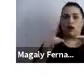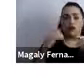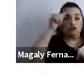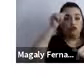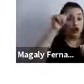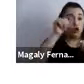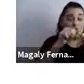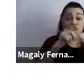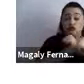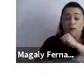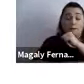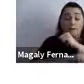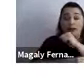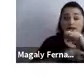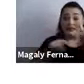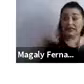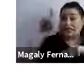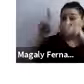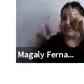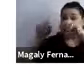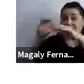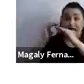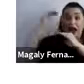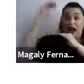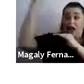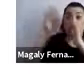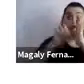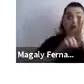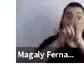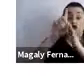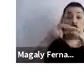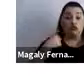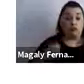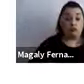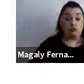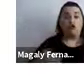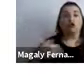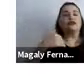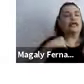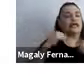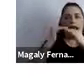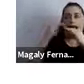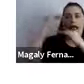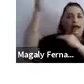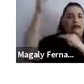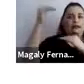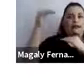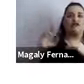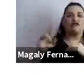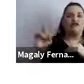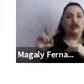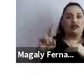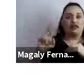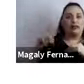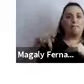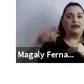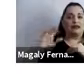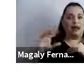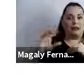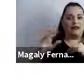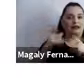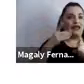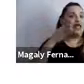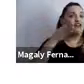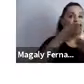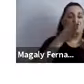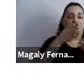los países de alto índice de desarrollo humano tienen una alta renta per cápita y por lo tanto tienen un efecto